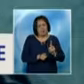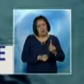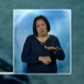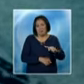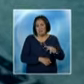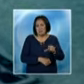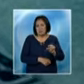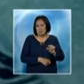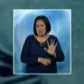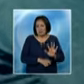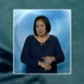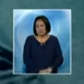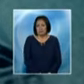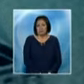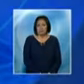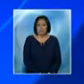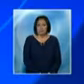leves.